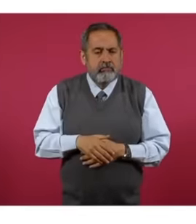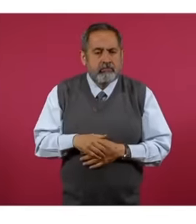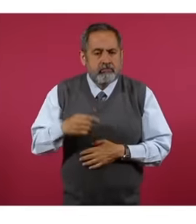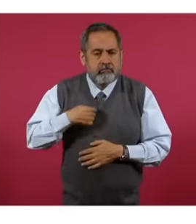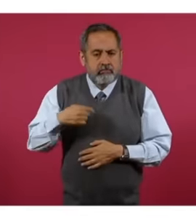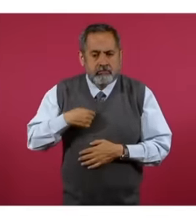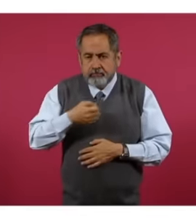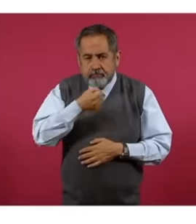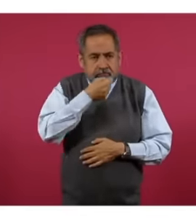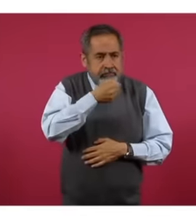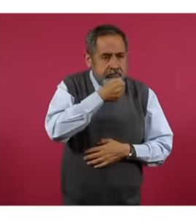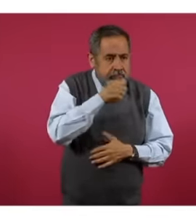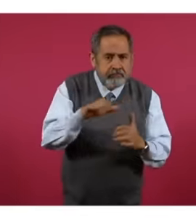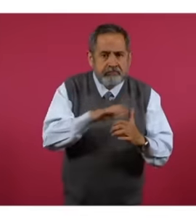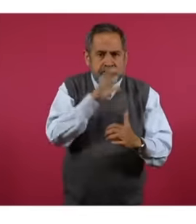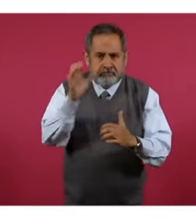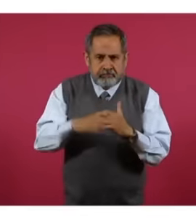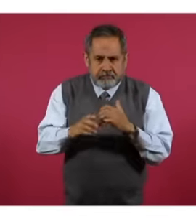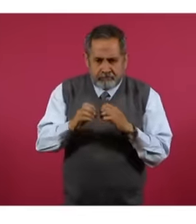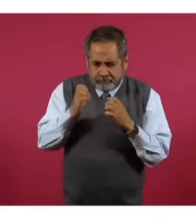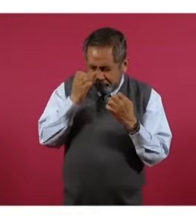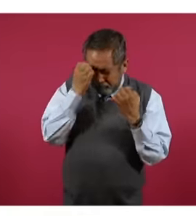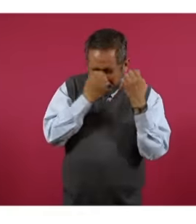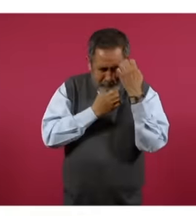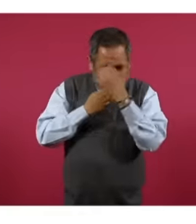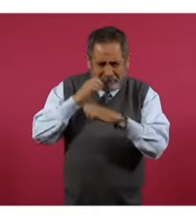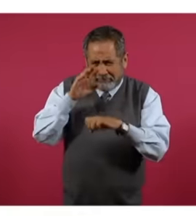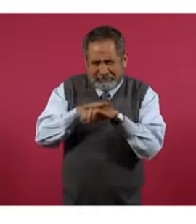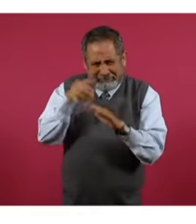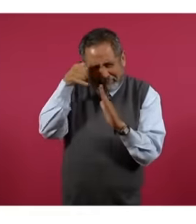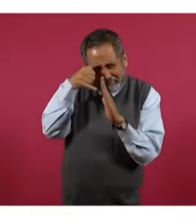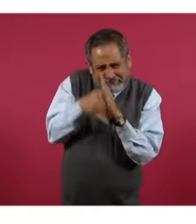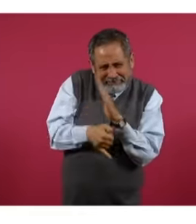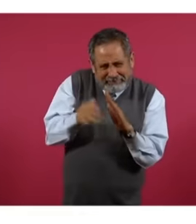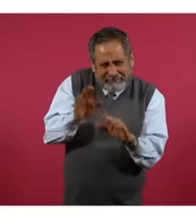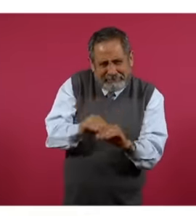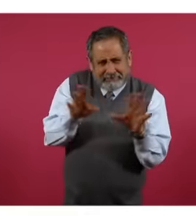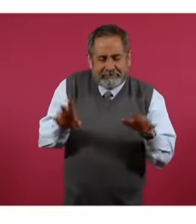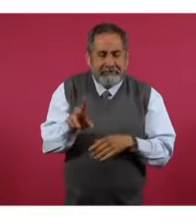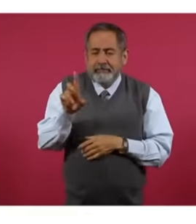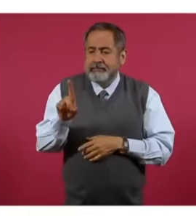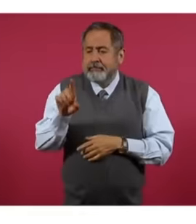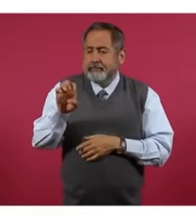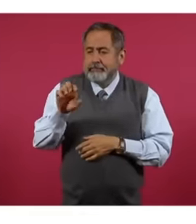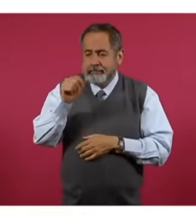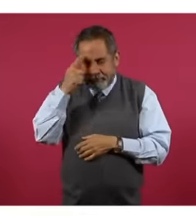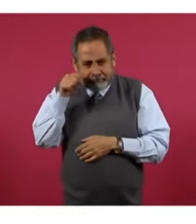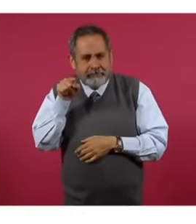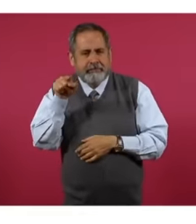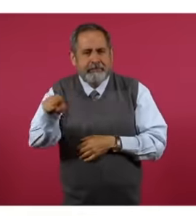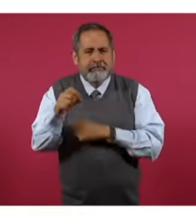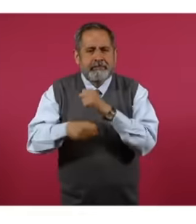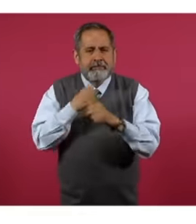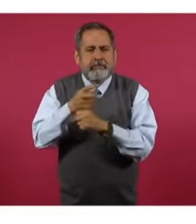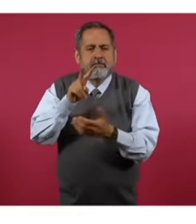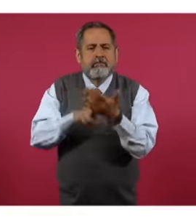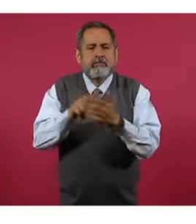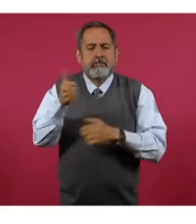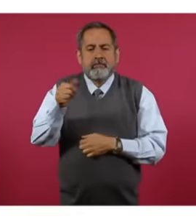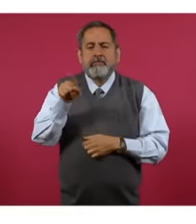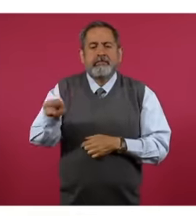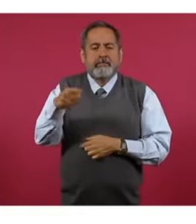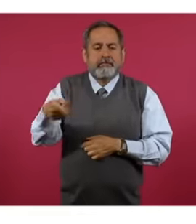finalizando un reportaje que examina más a fondo la investigación de la DEA a la campaña electoral de 2006